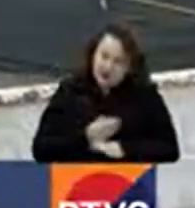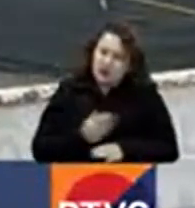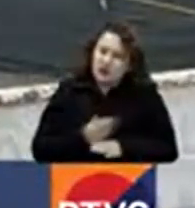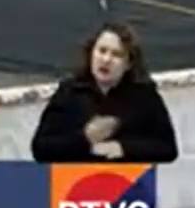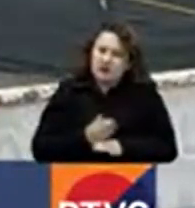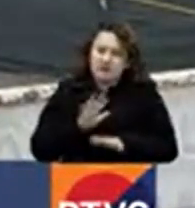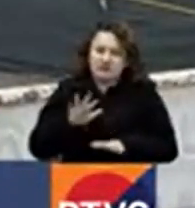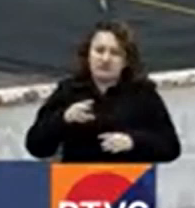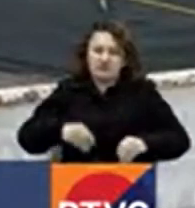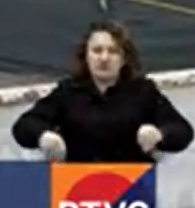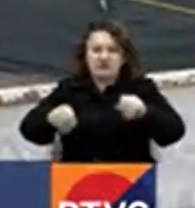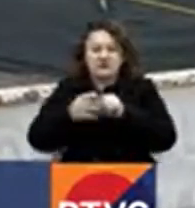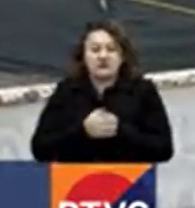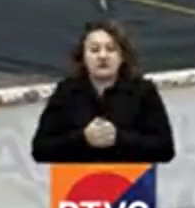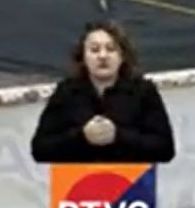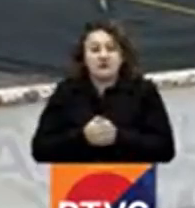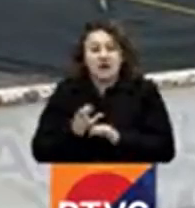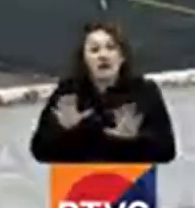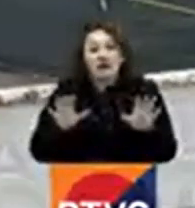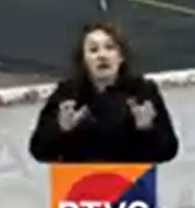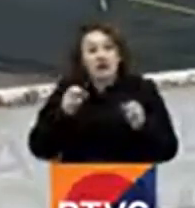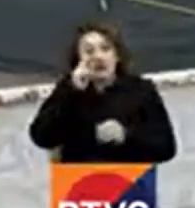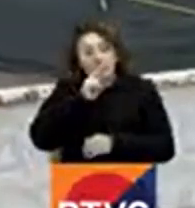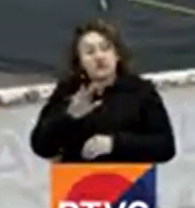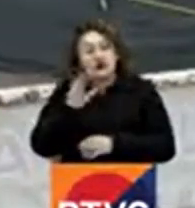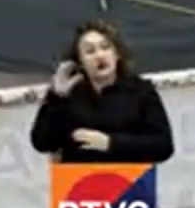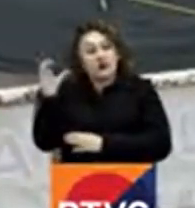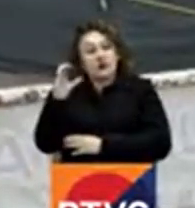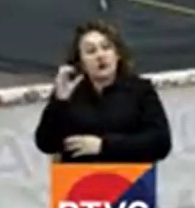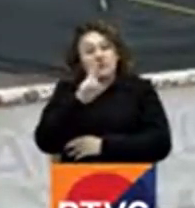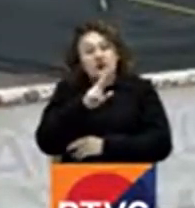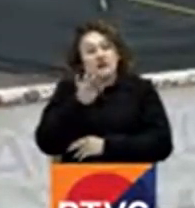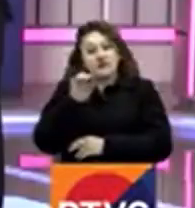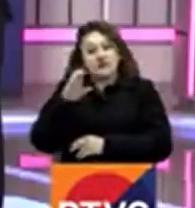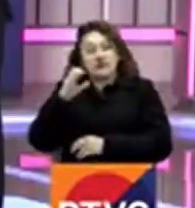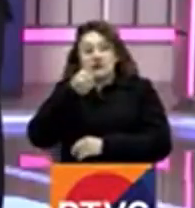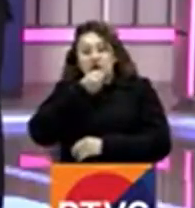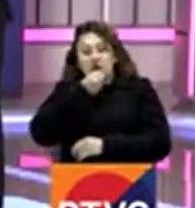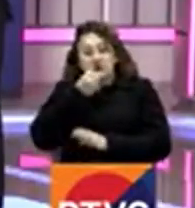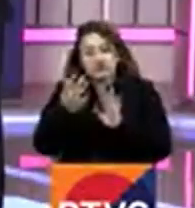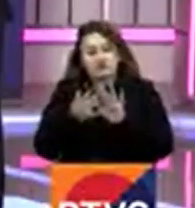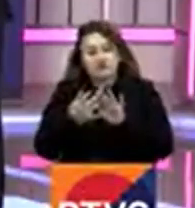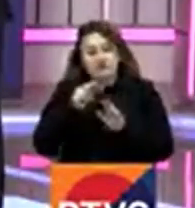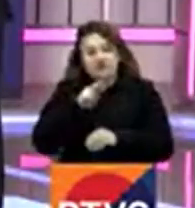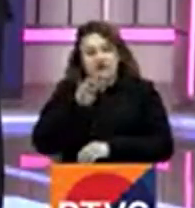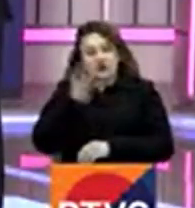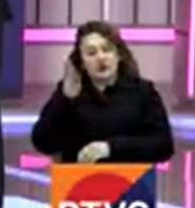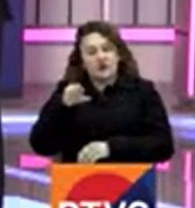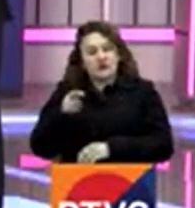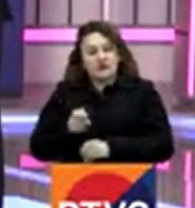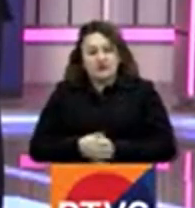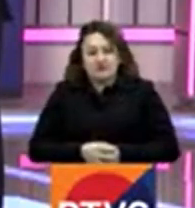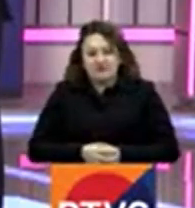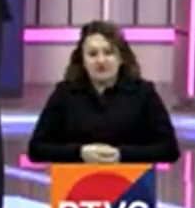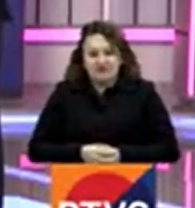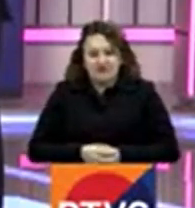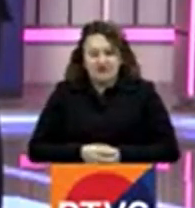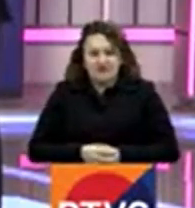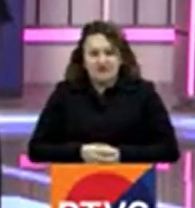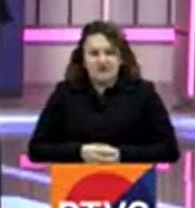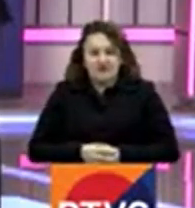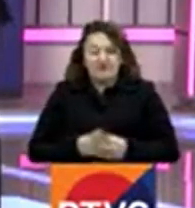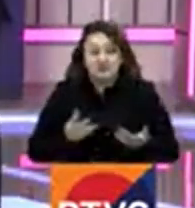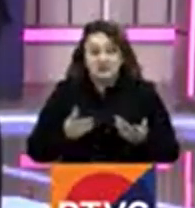terrenos. Radio Nacional de Colombia y RTBC Noticias conectados 24/7. Conectados 24/7, y es que la zona de la